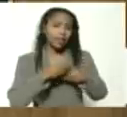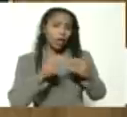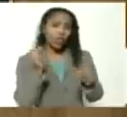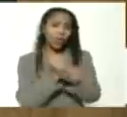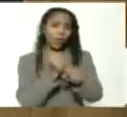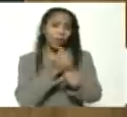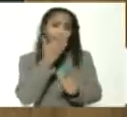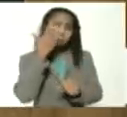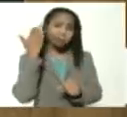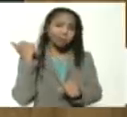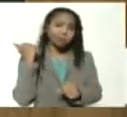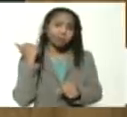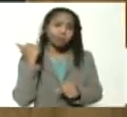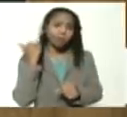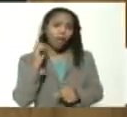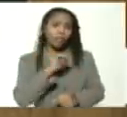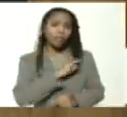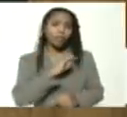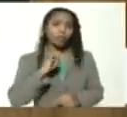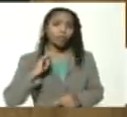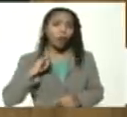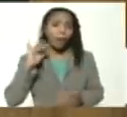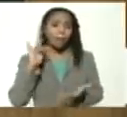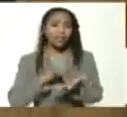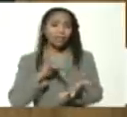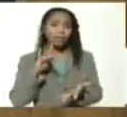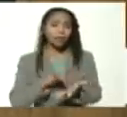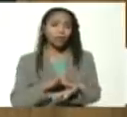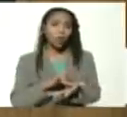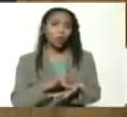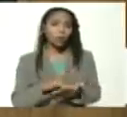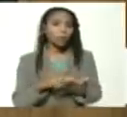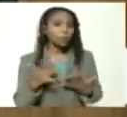anteriores: individualizar la participación de